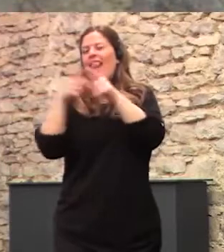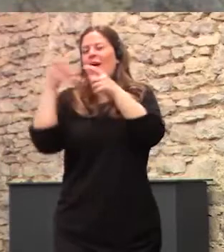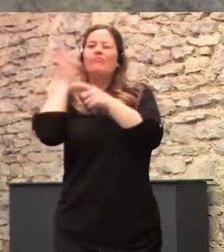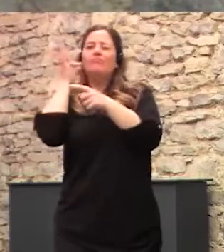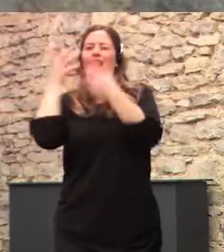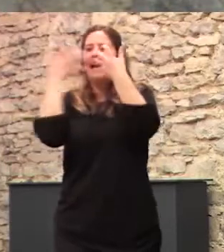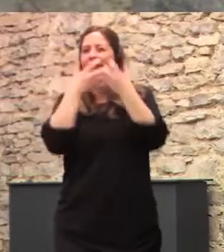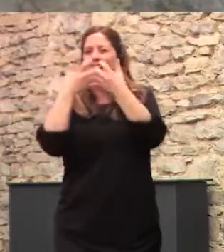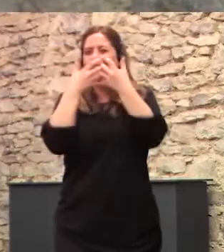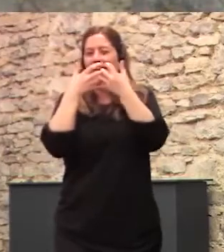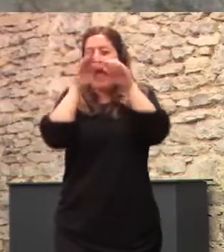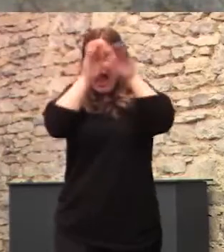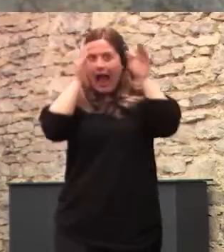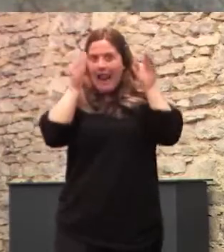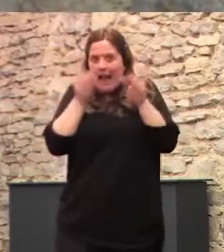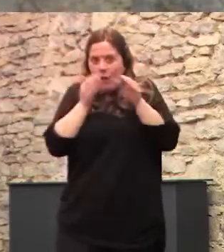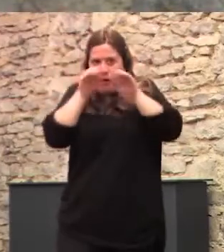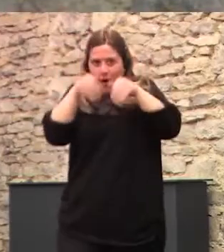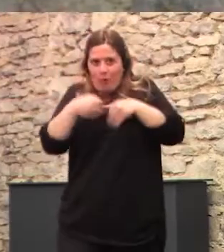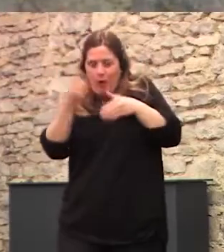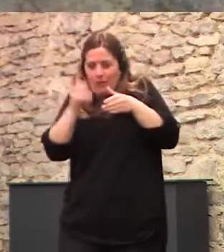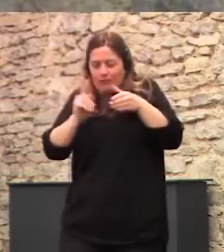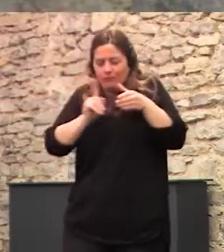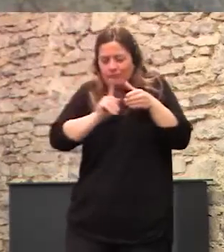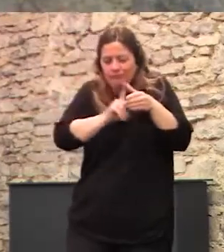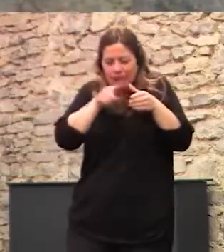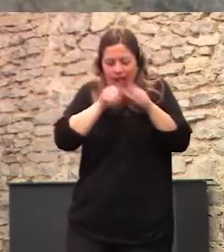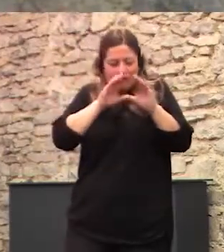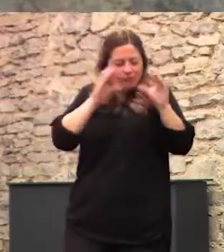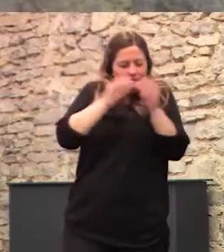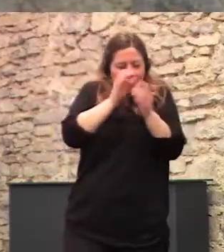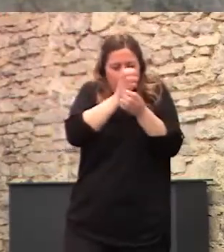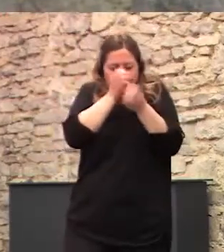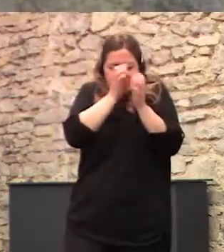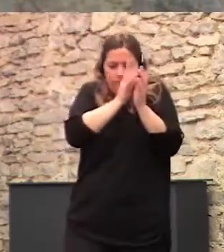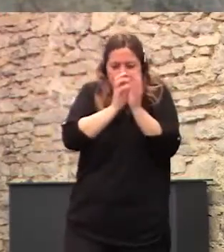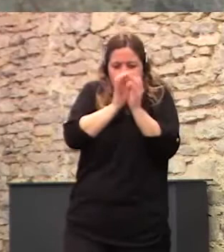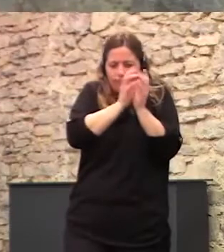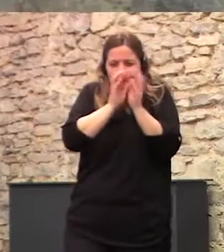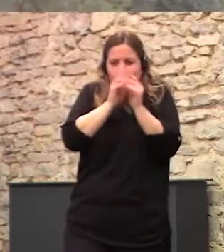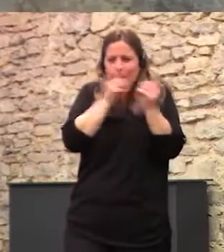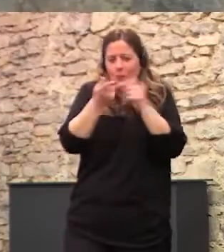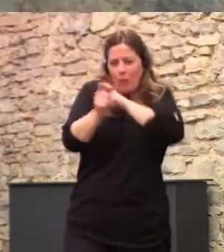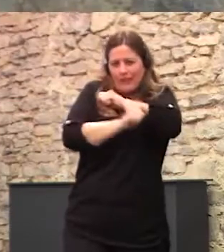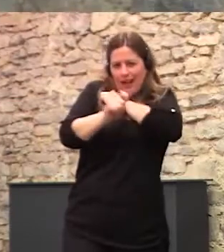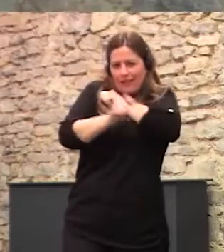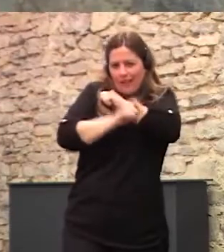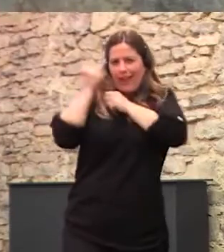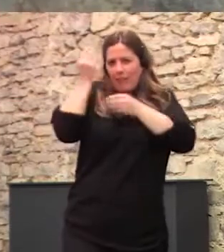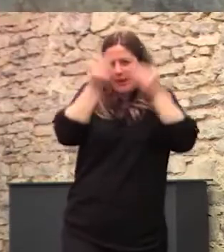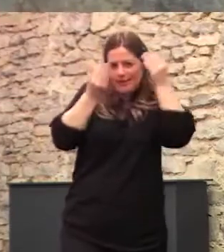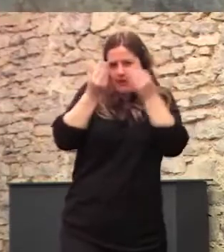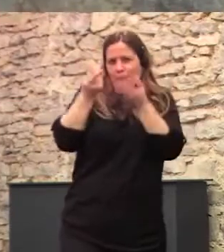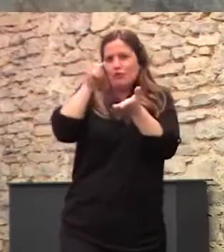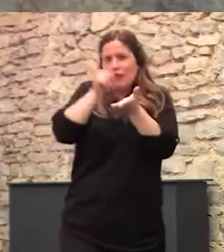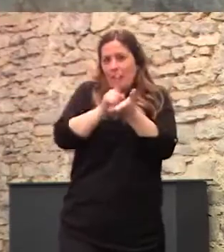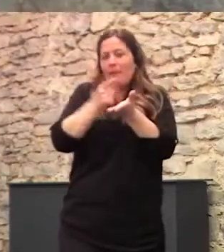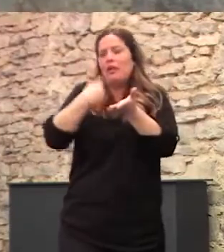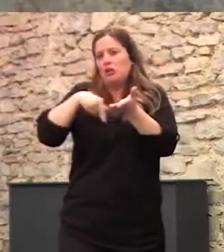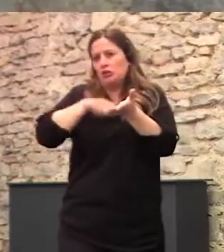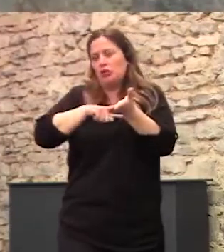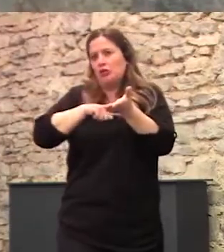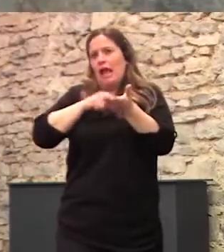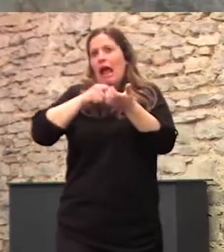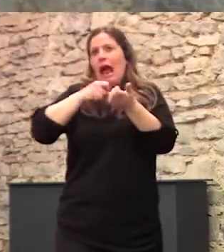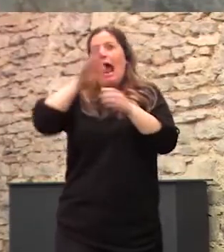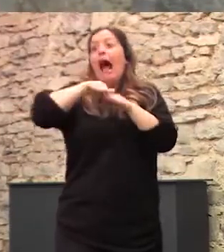un poco repensando un poco toda nuestra estrategia y hemos decidido un poco limitar la participación hacia afuera